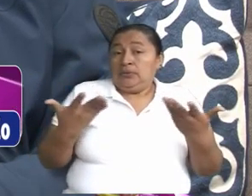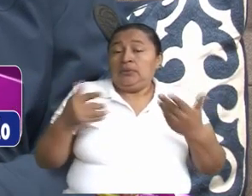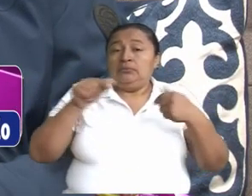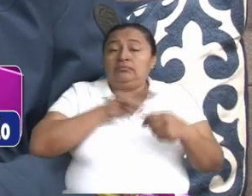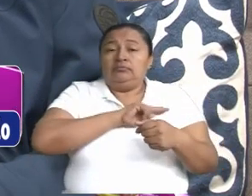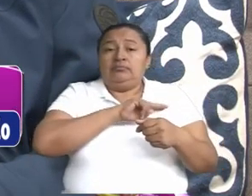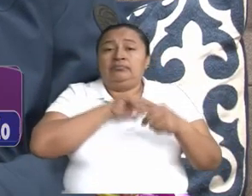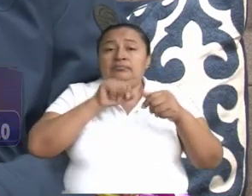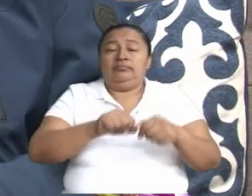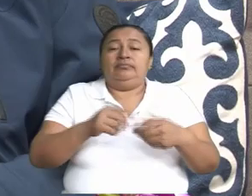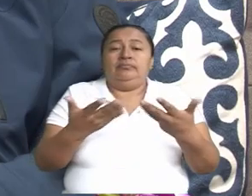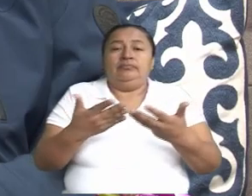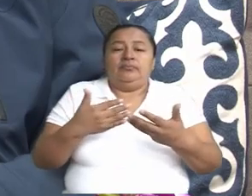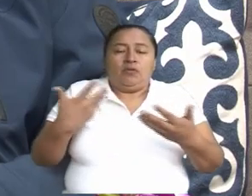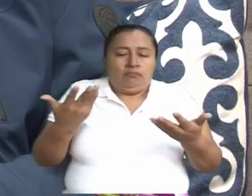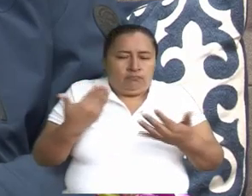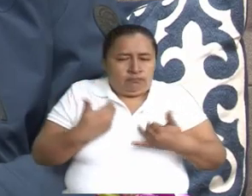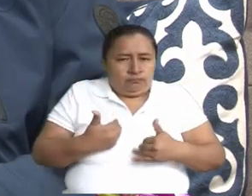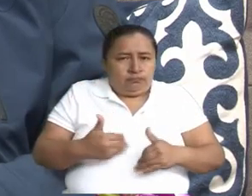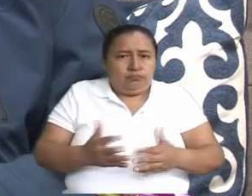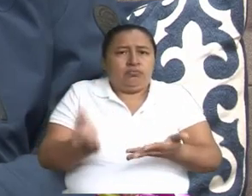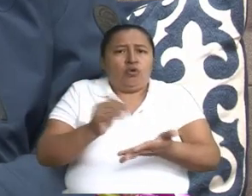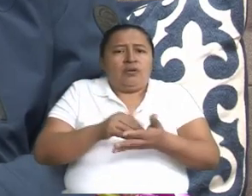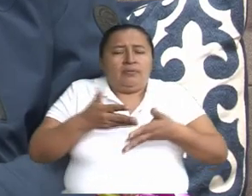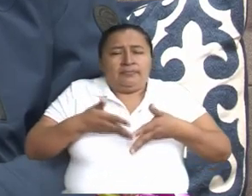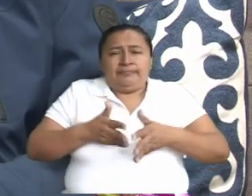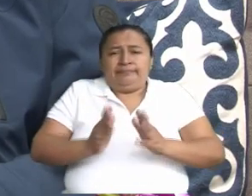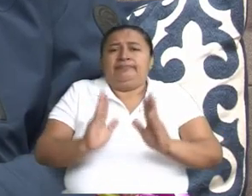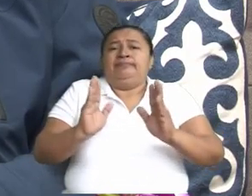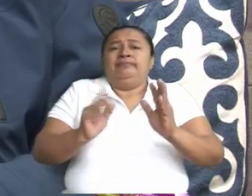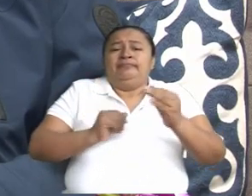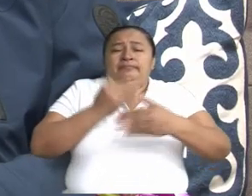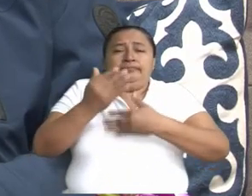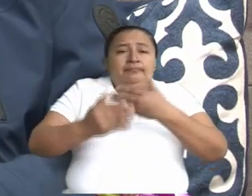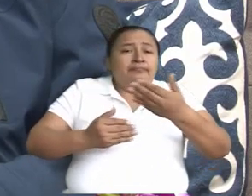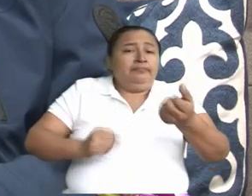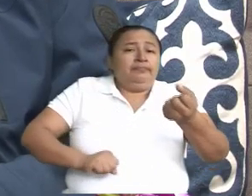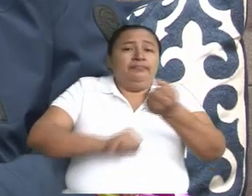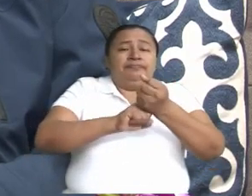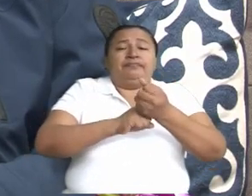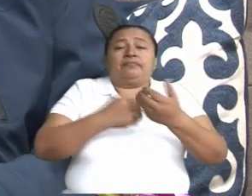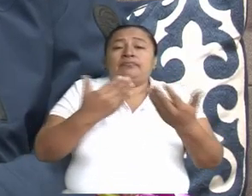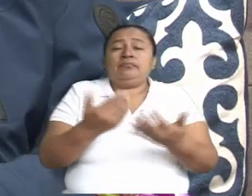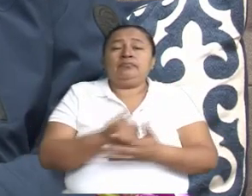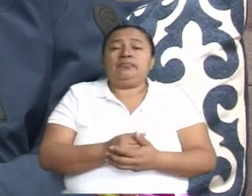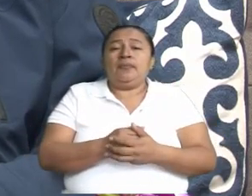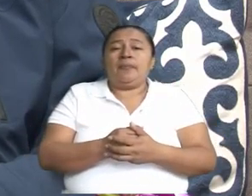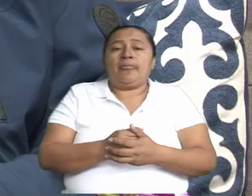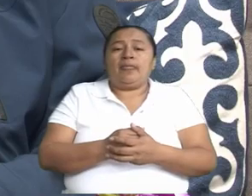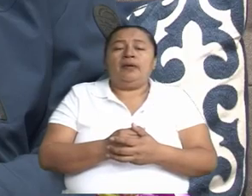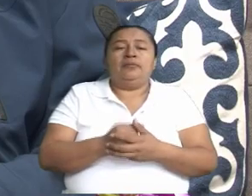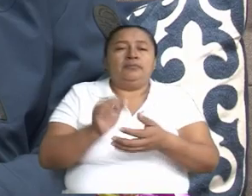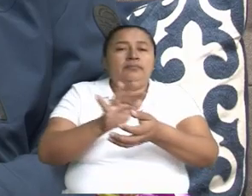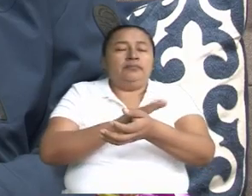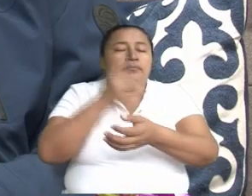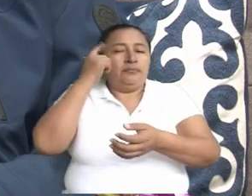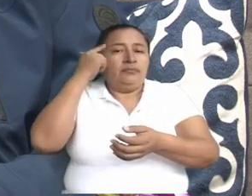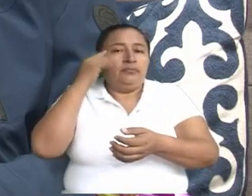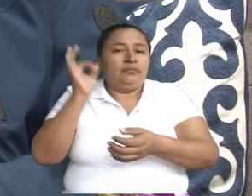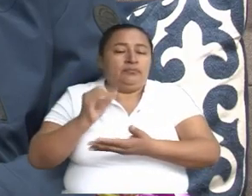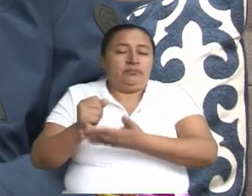un renacimiento, un refortalecimiento del sentido